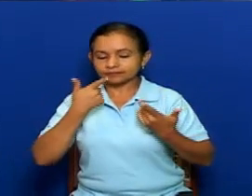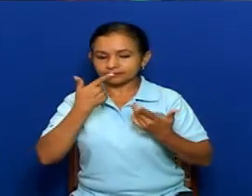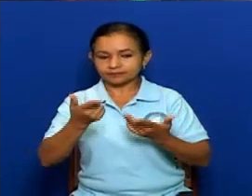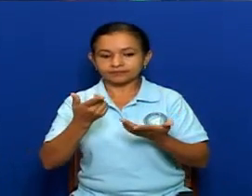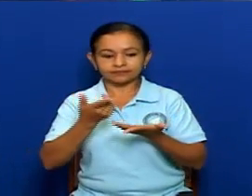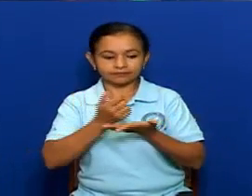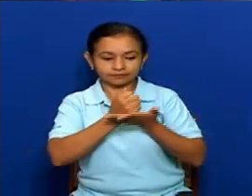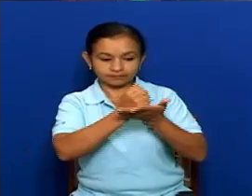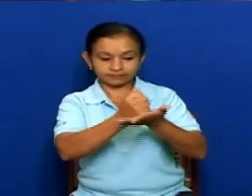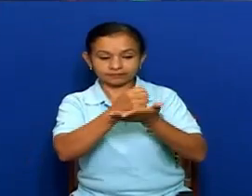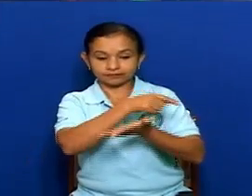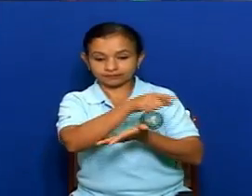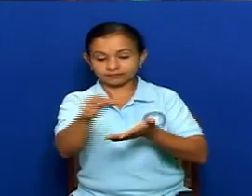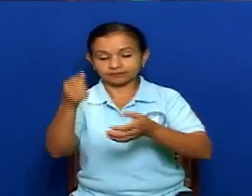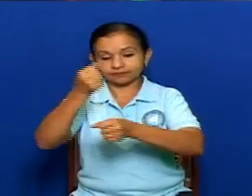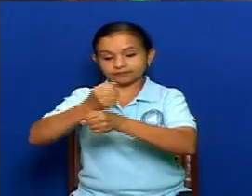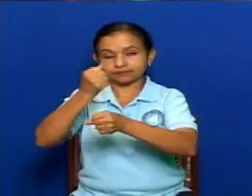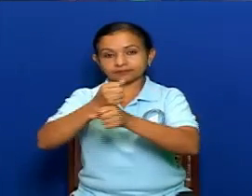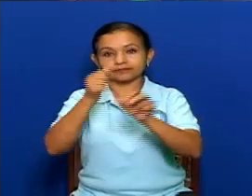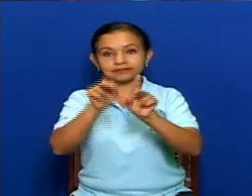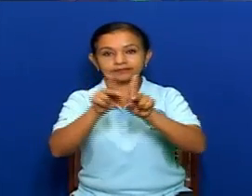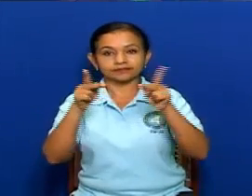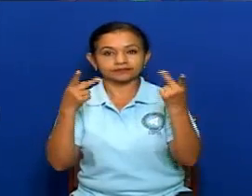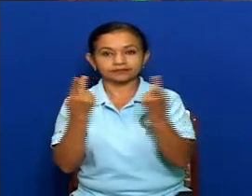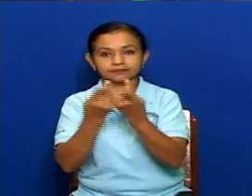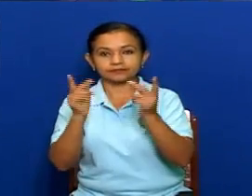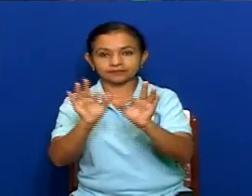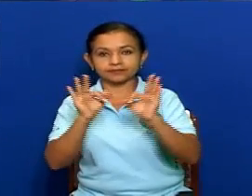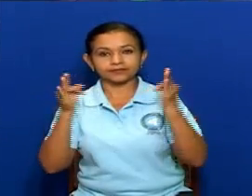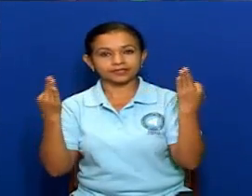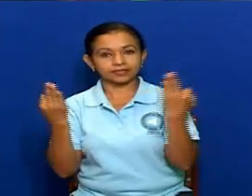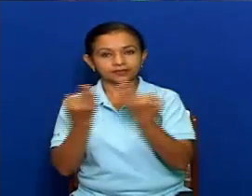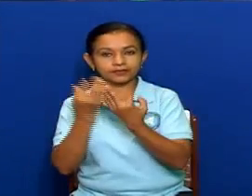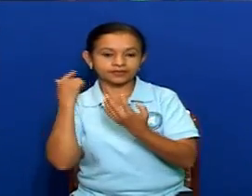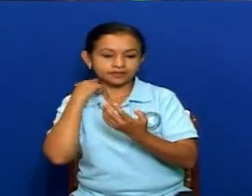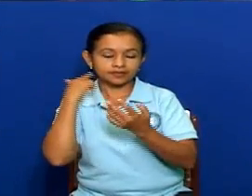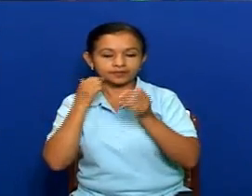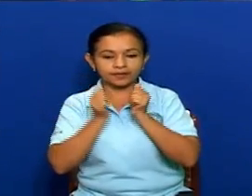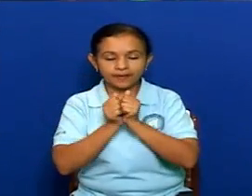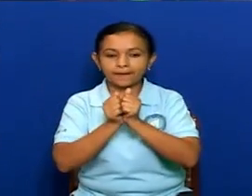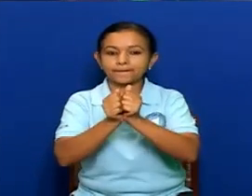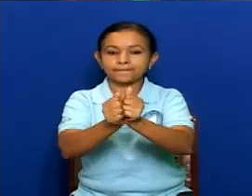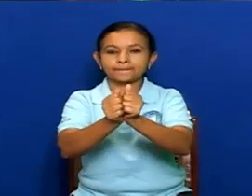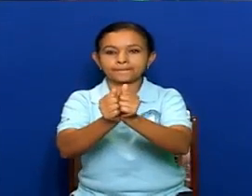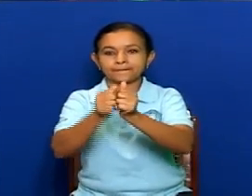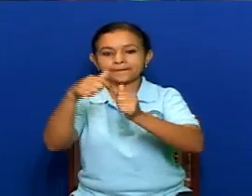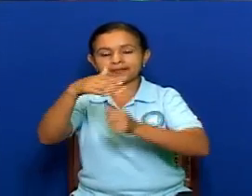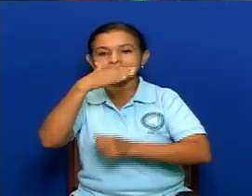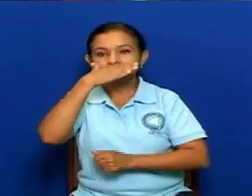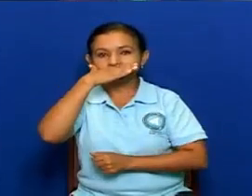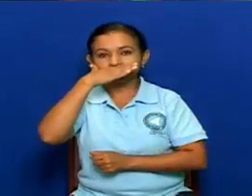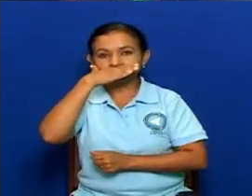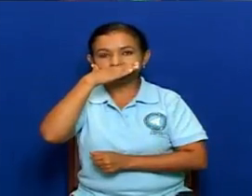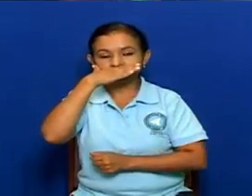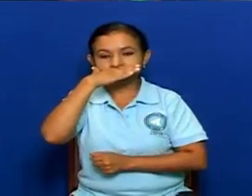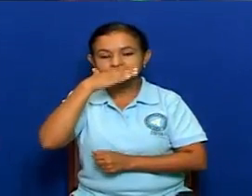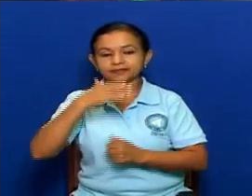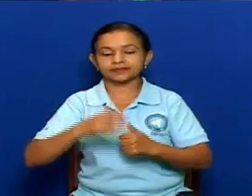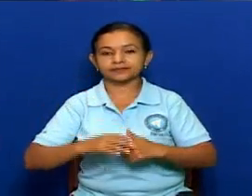a nuestros trabajadores, a nuestro pueblo, a la familia que acompaña siempre el Frente Sandinista de Liberación